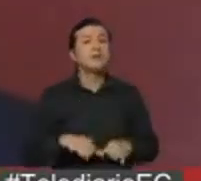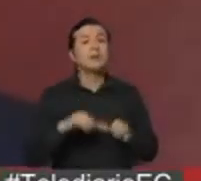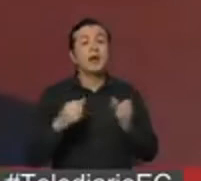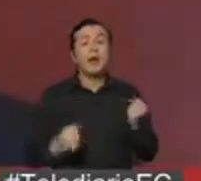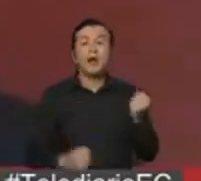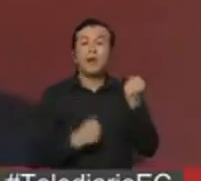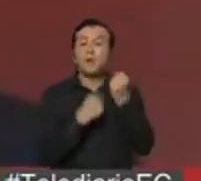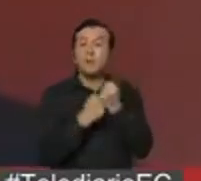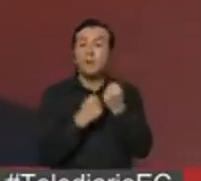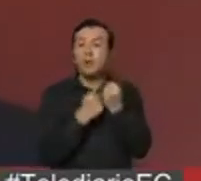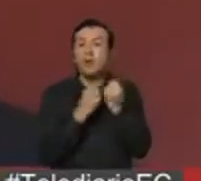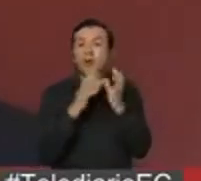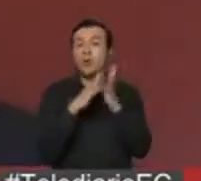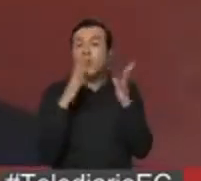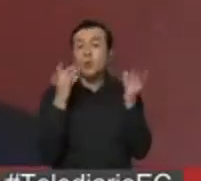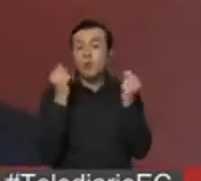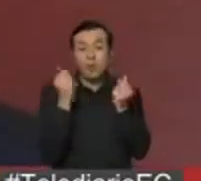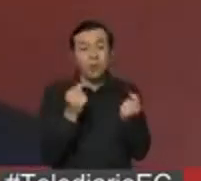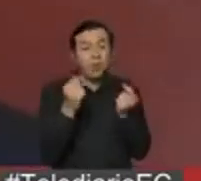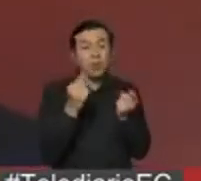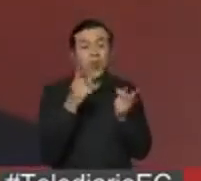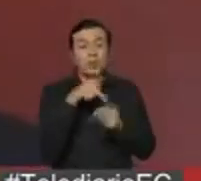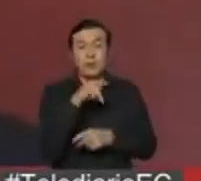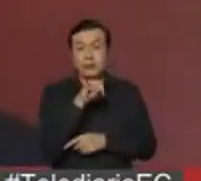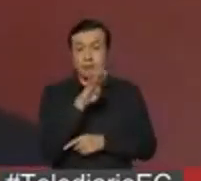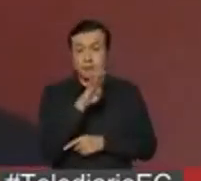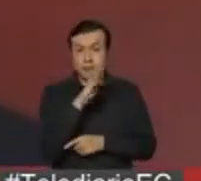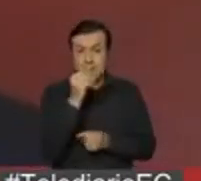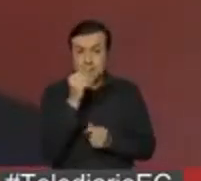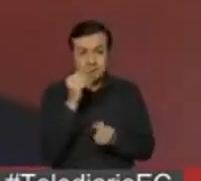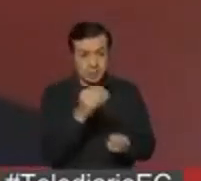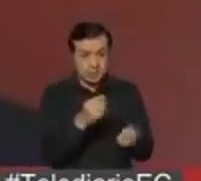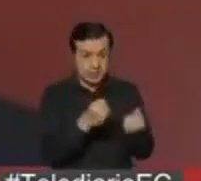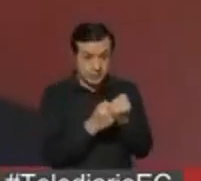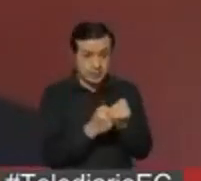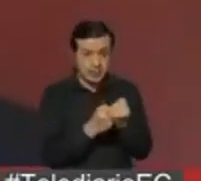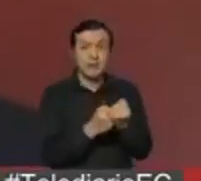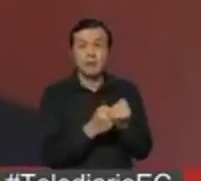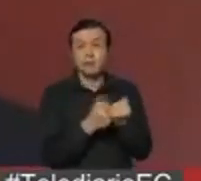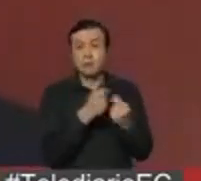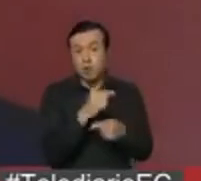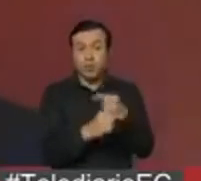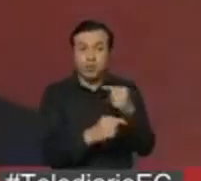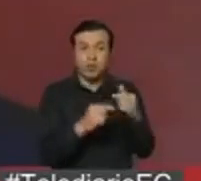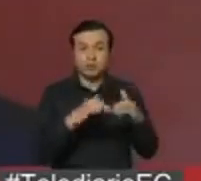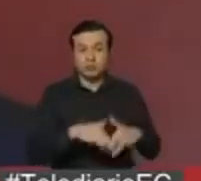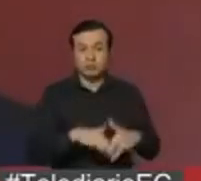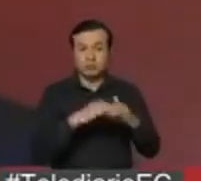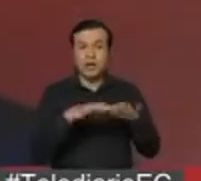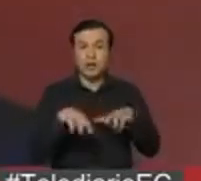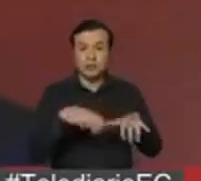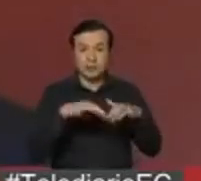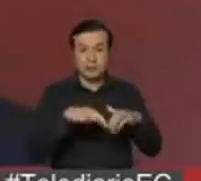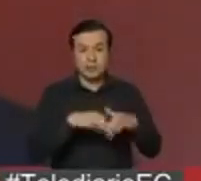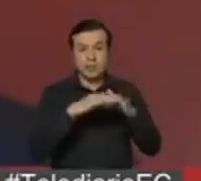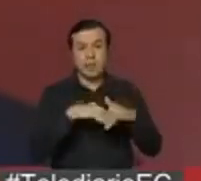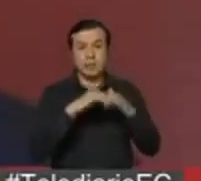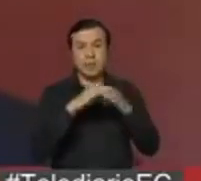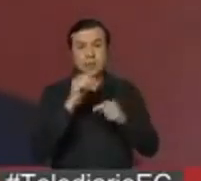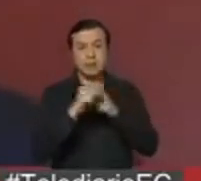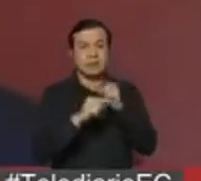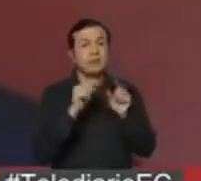aporta muchísimo dinero al Producto Interno Bruto Nacional. Entonces, el hecho de que se vayan reactivando las actividades es